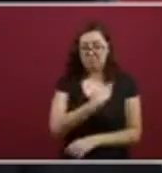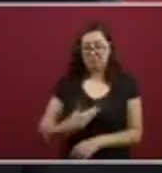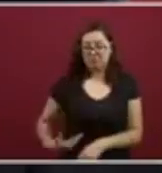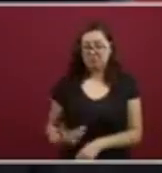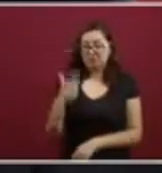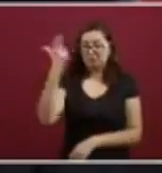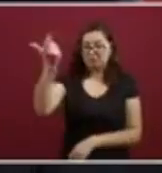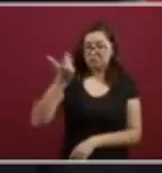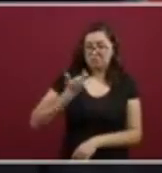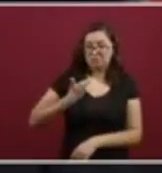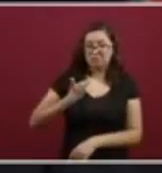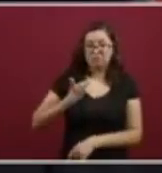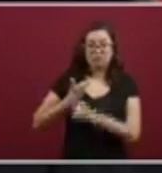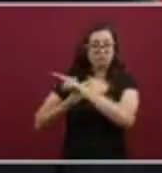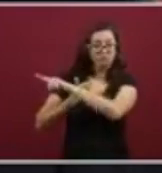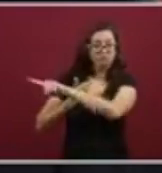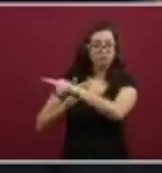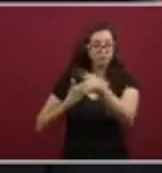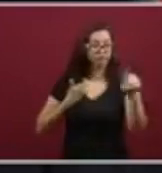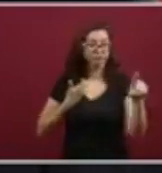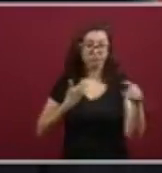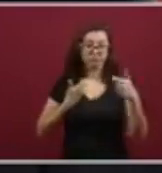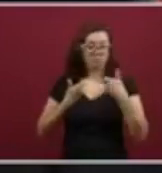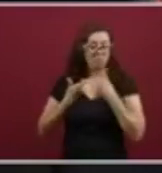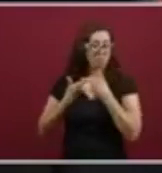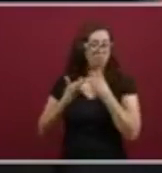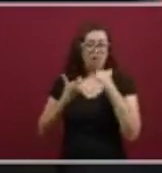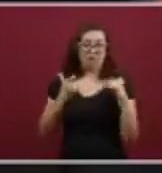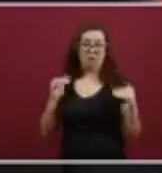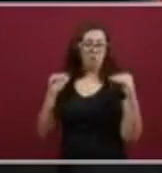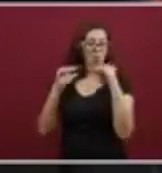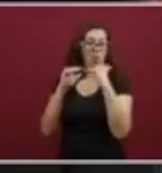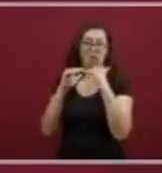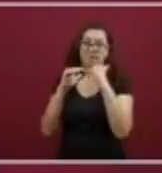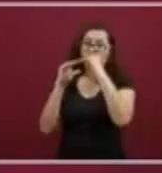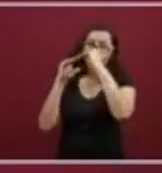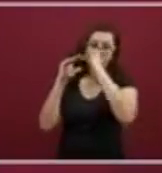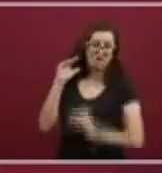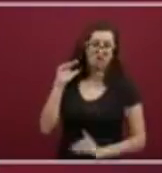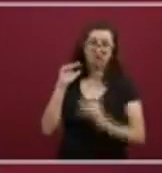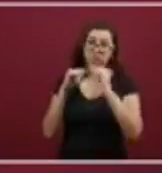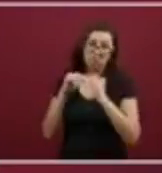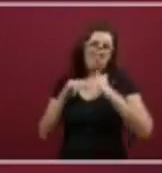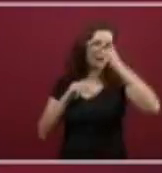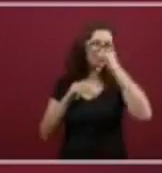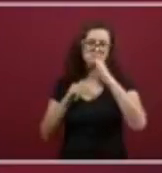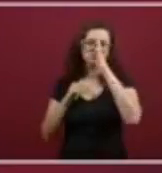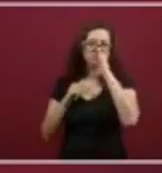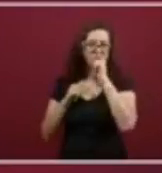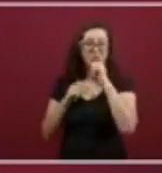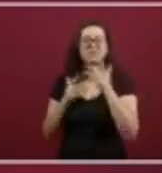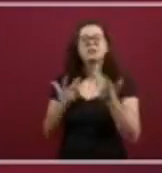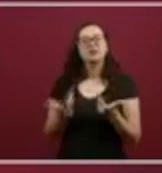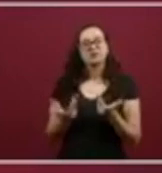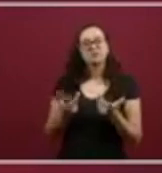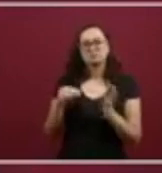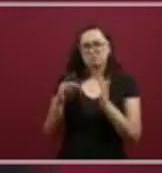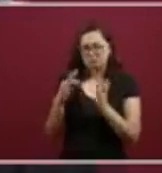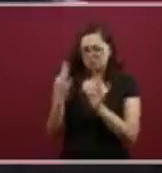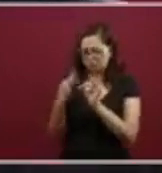presidente. Y se está cumpliendo. Incluso hay una